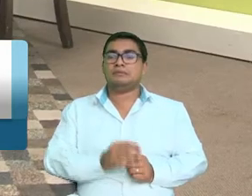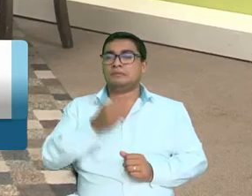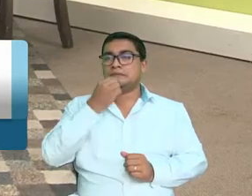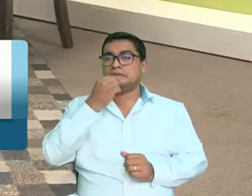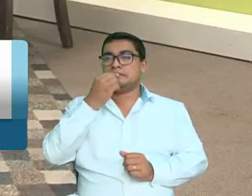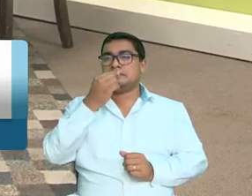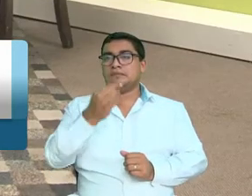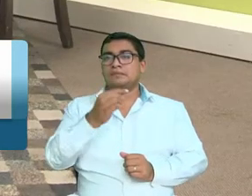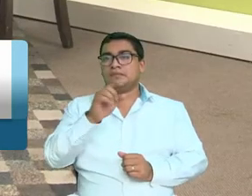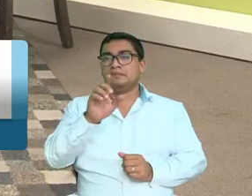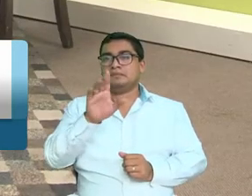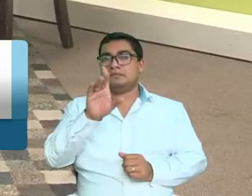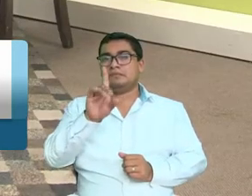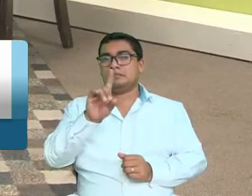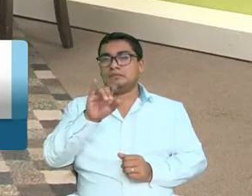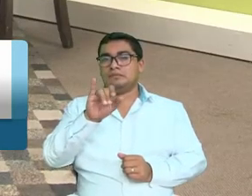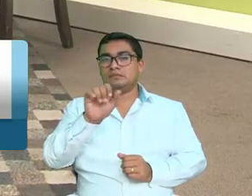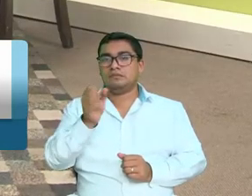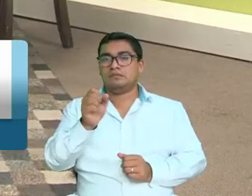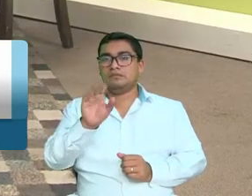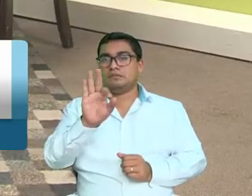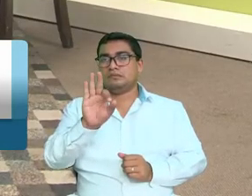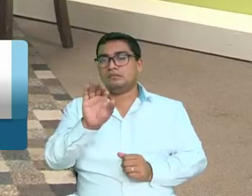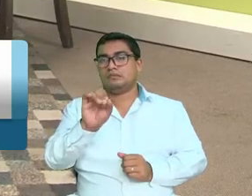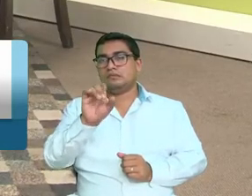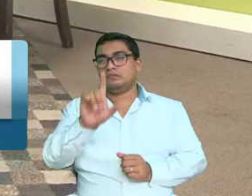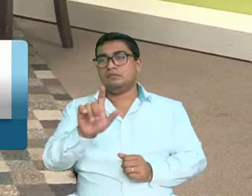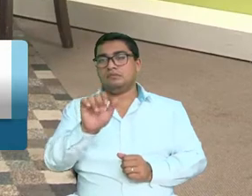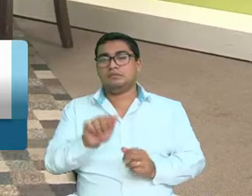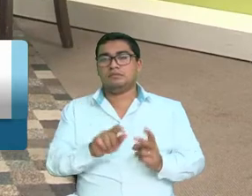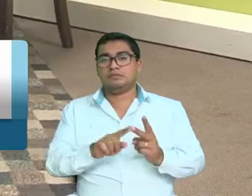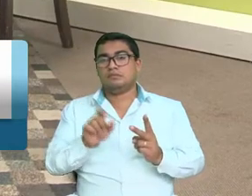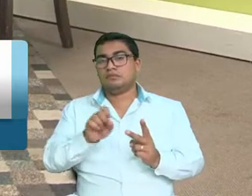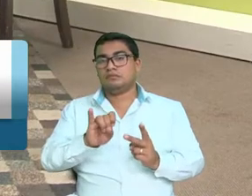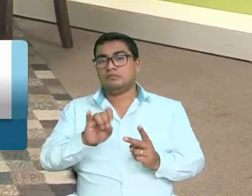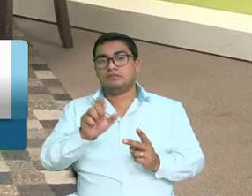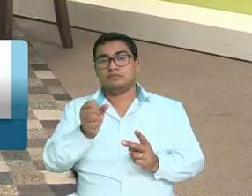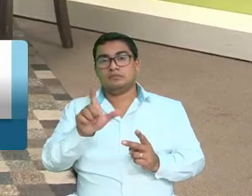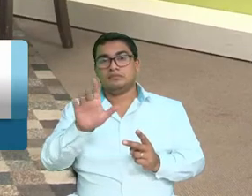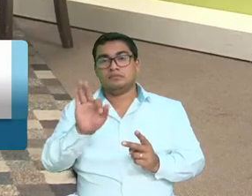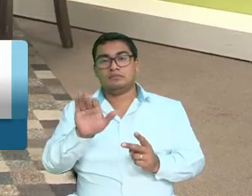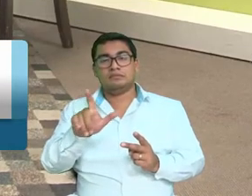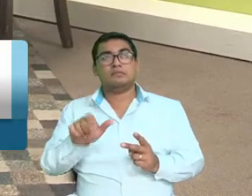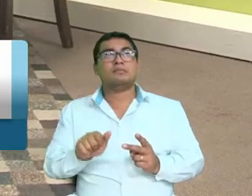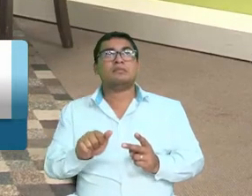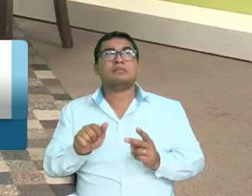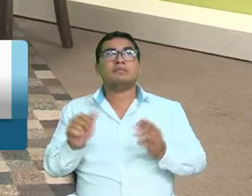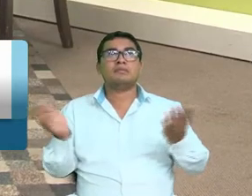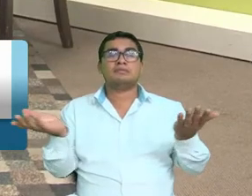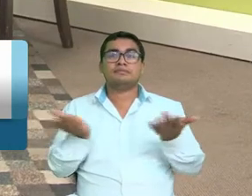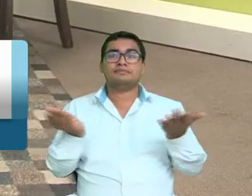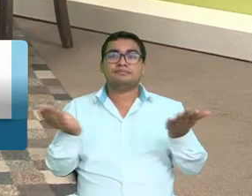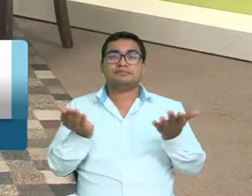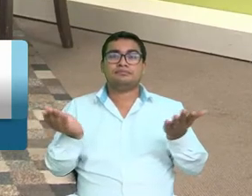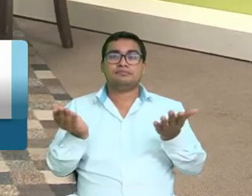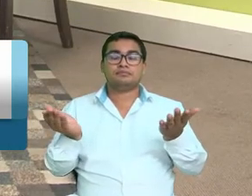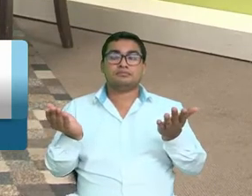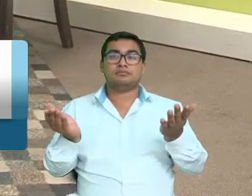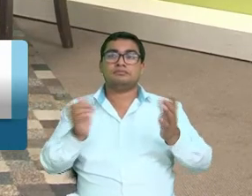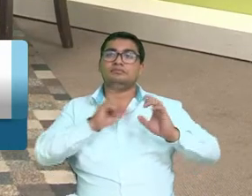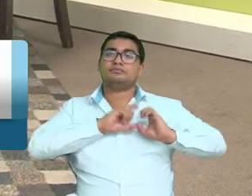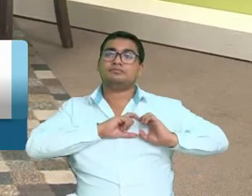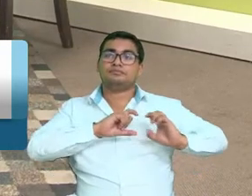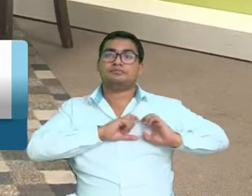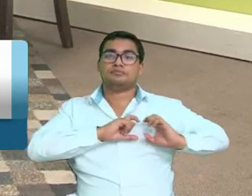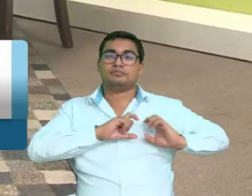la contracción y la relajación. Pero en todo el proceso, desde que llega ya hasta que regresa, ¿no? 30